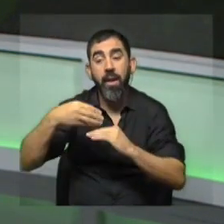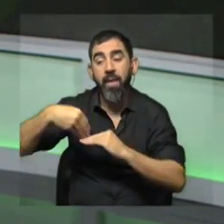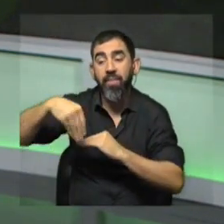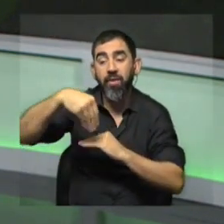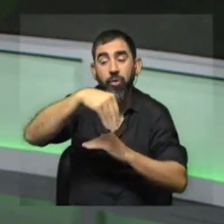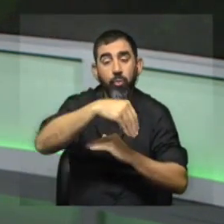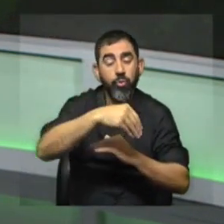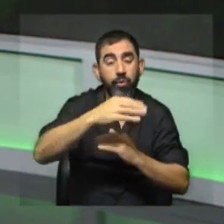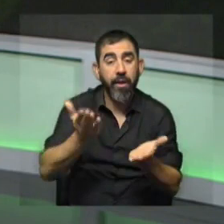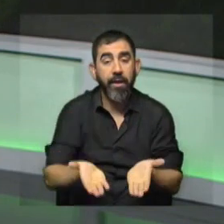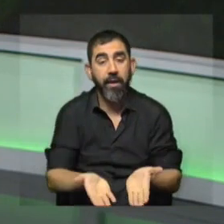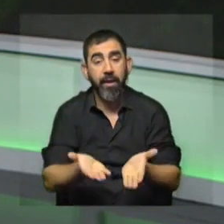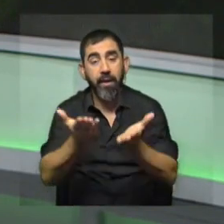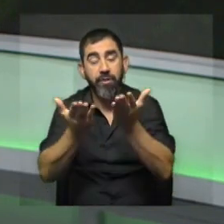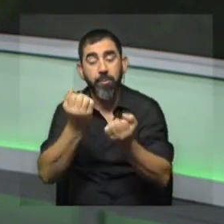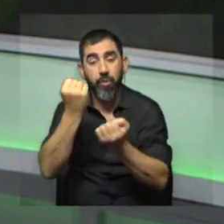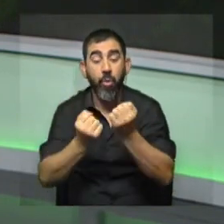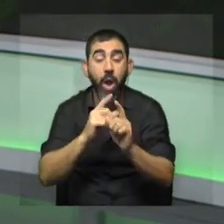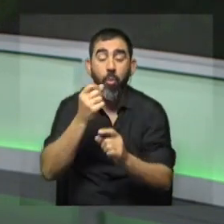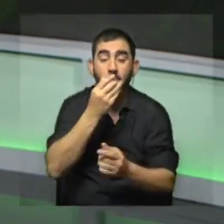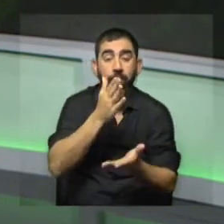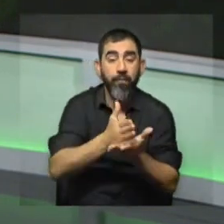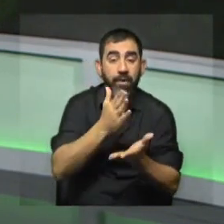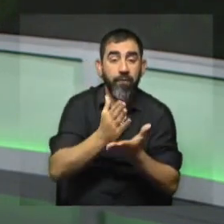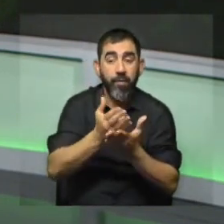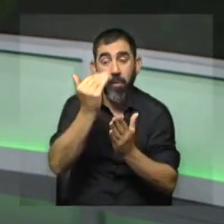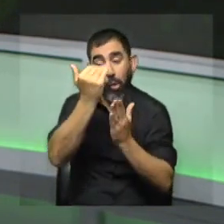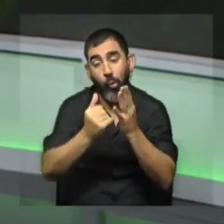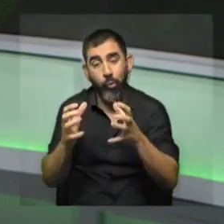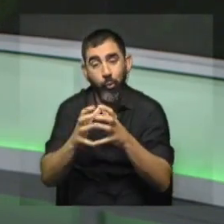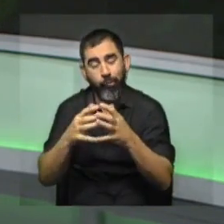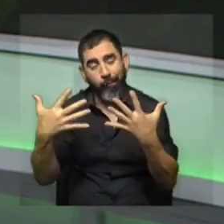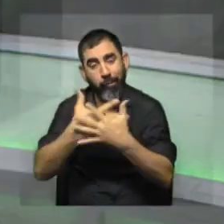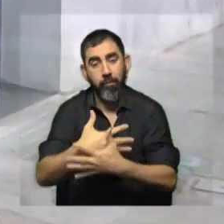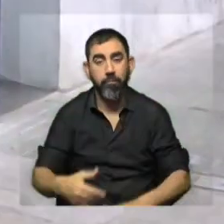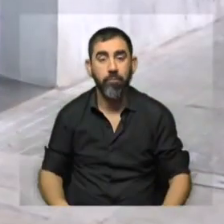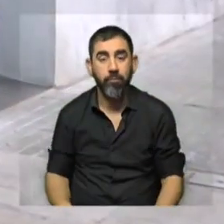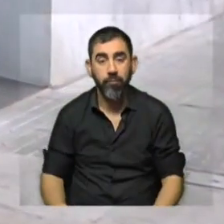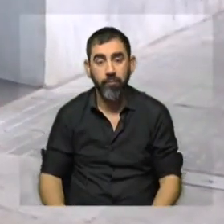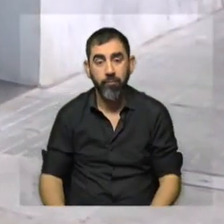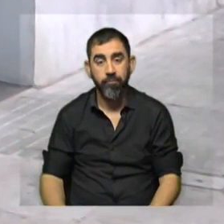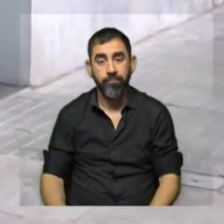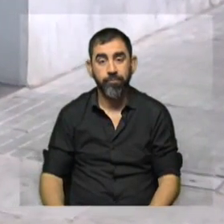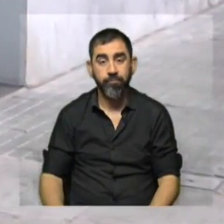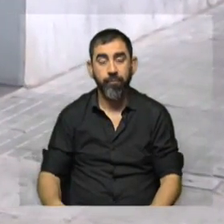de los frutos del crecimiento que beneficia a algunos sectores, dejando relegados a otros sectores. La distribución desigual